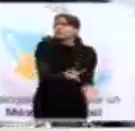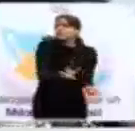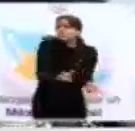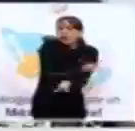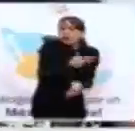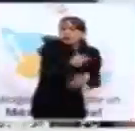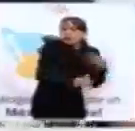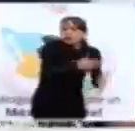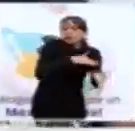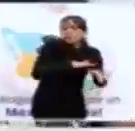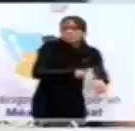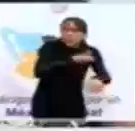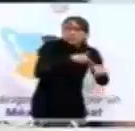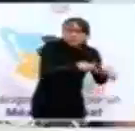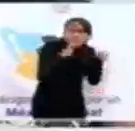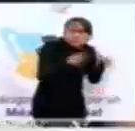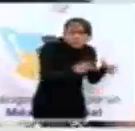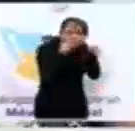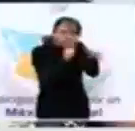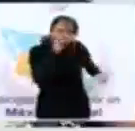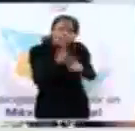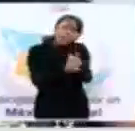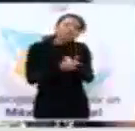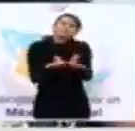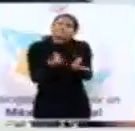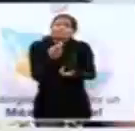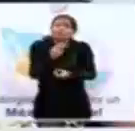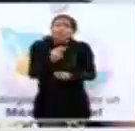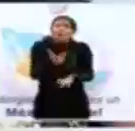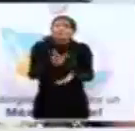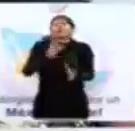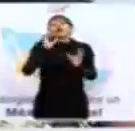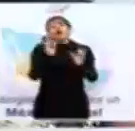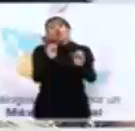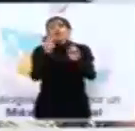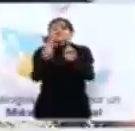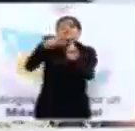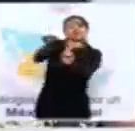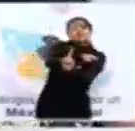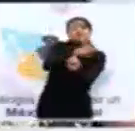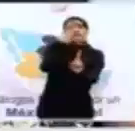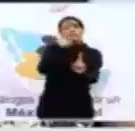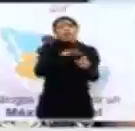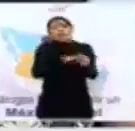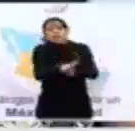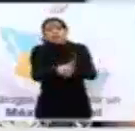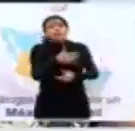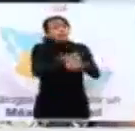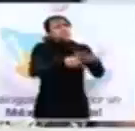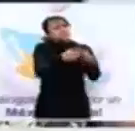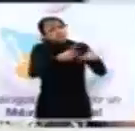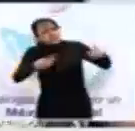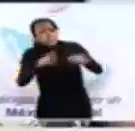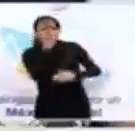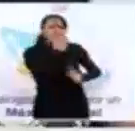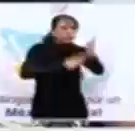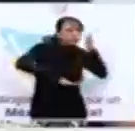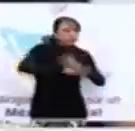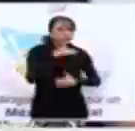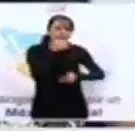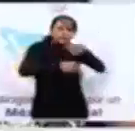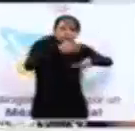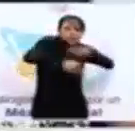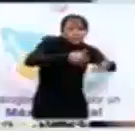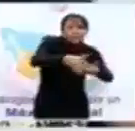a la producción, dirigidos a la producción, para este número tan importante de pequeños productores responsables, no solamente